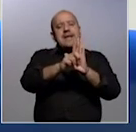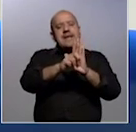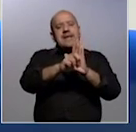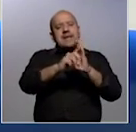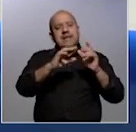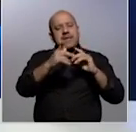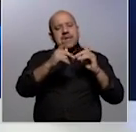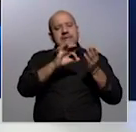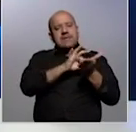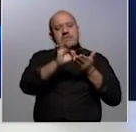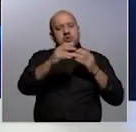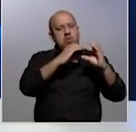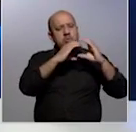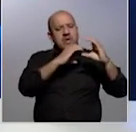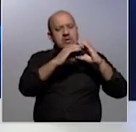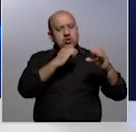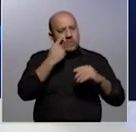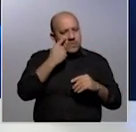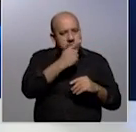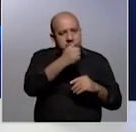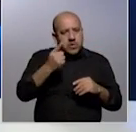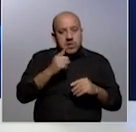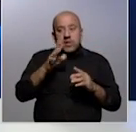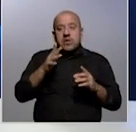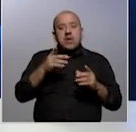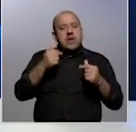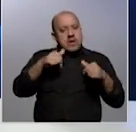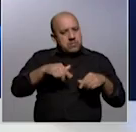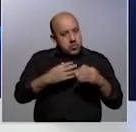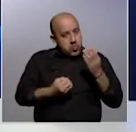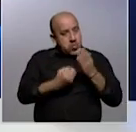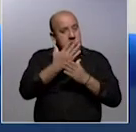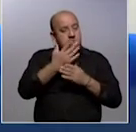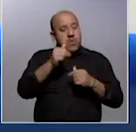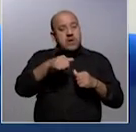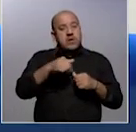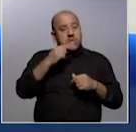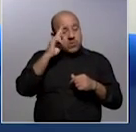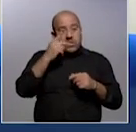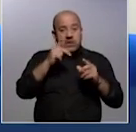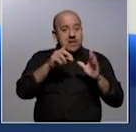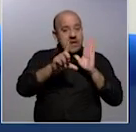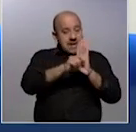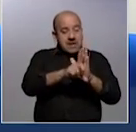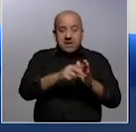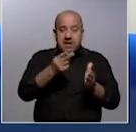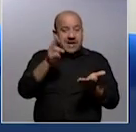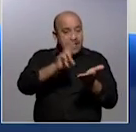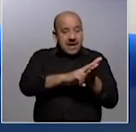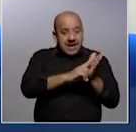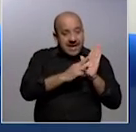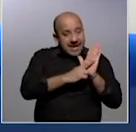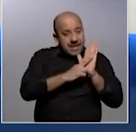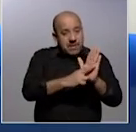no defensoría del público algo nuevo en nuestro país la ley no se ha reglamentado hay demoras en